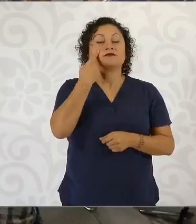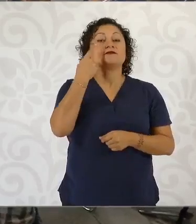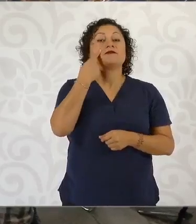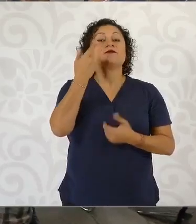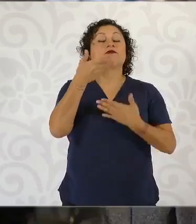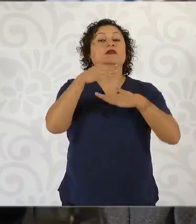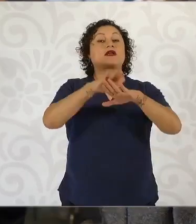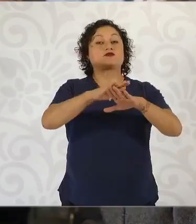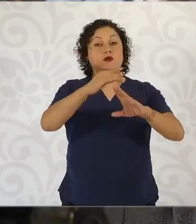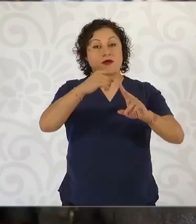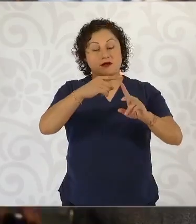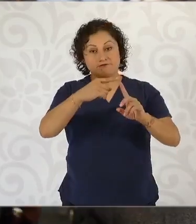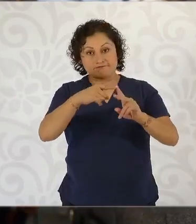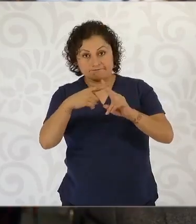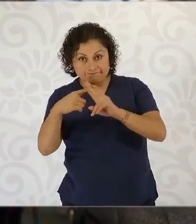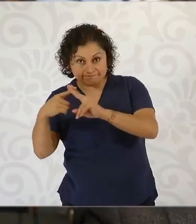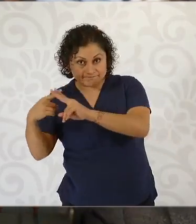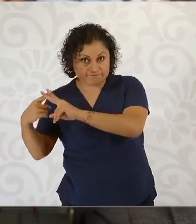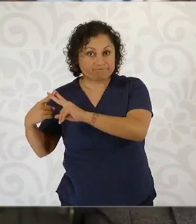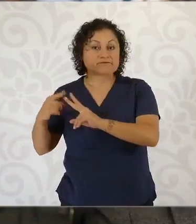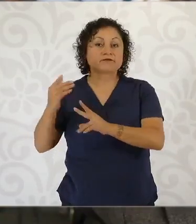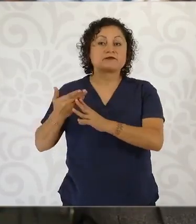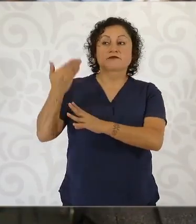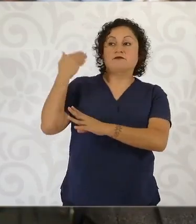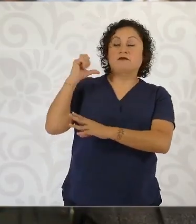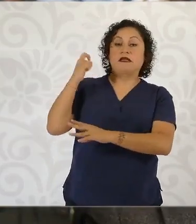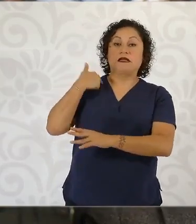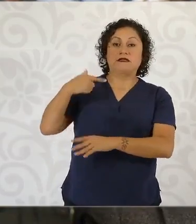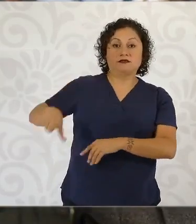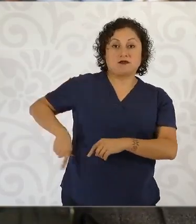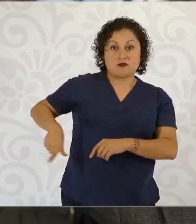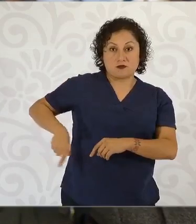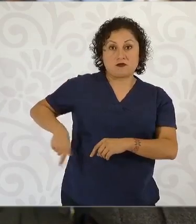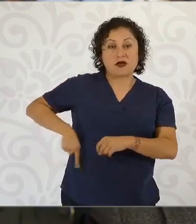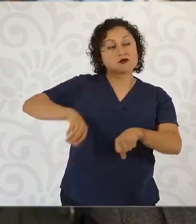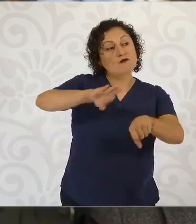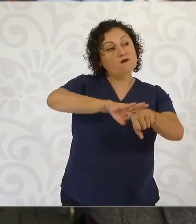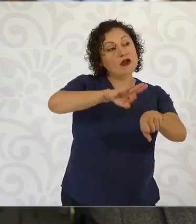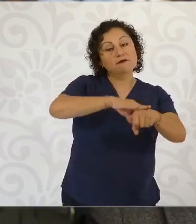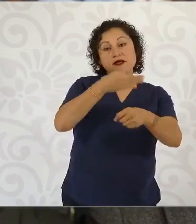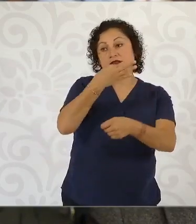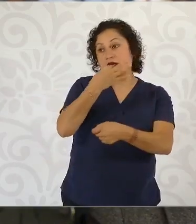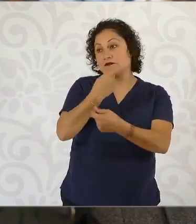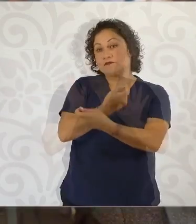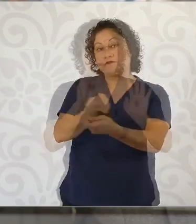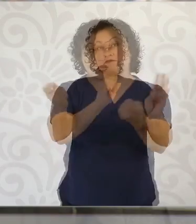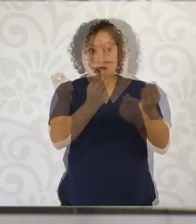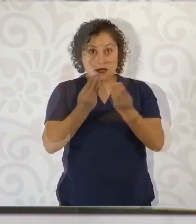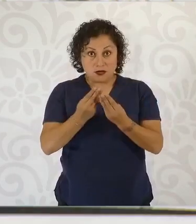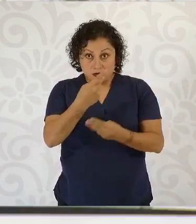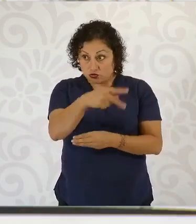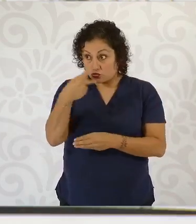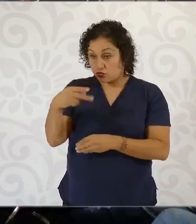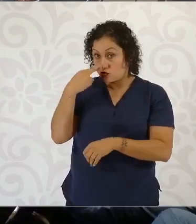durante el sexenio del presidente Andrés Manuel López Obrador, aumentó en 5 las recetas no surtidas en los hospitales públicos de este país. O